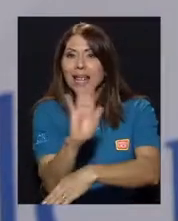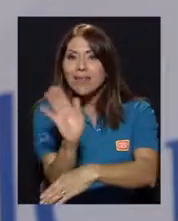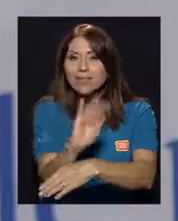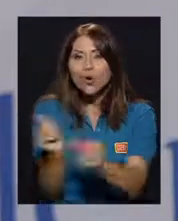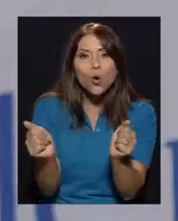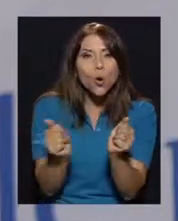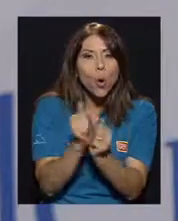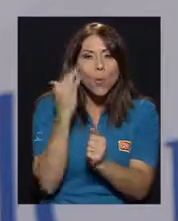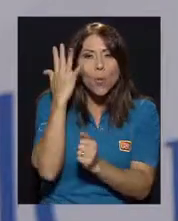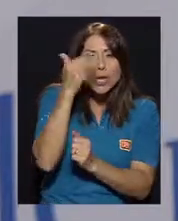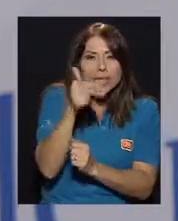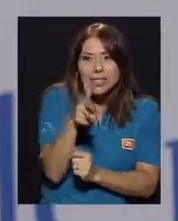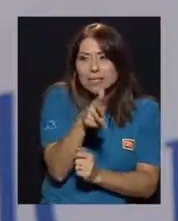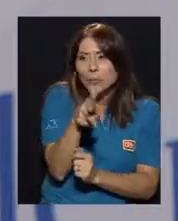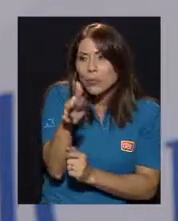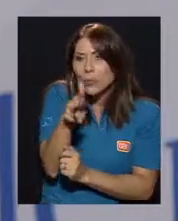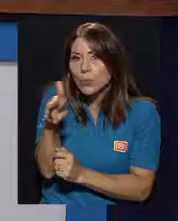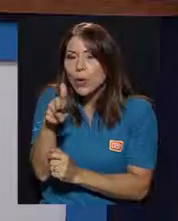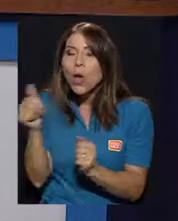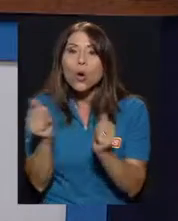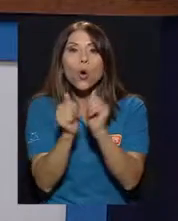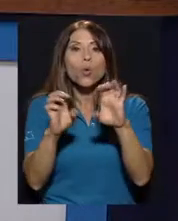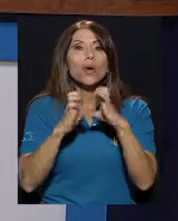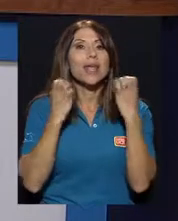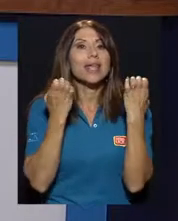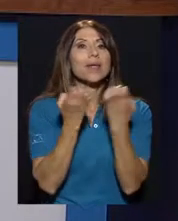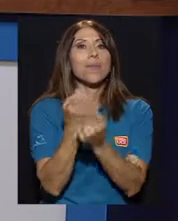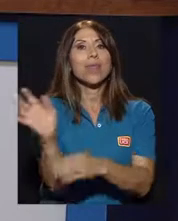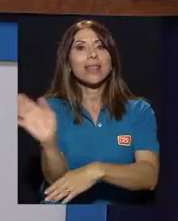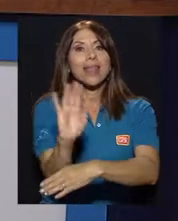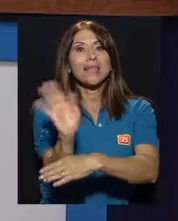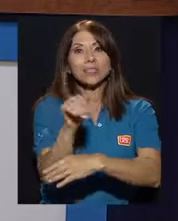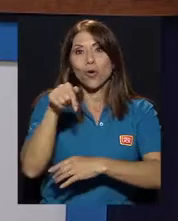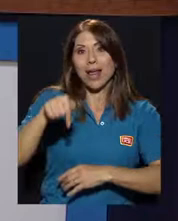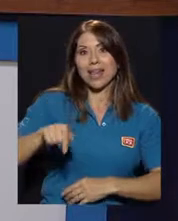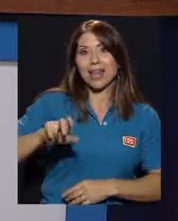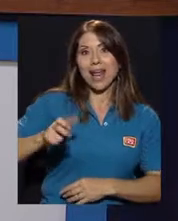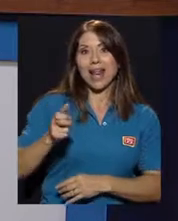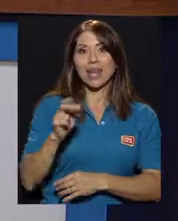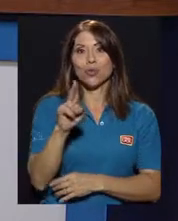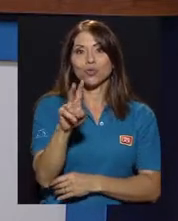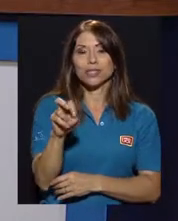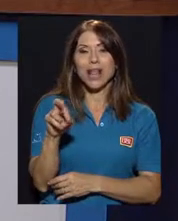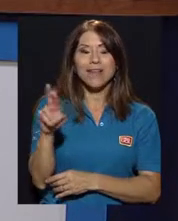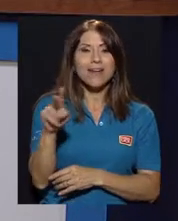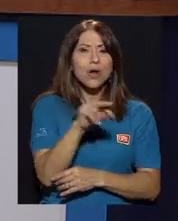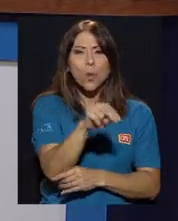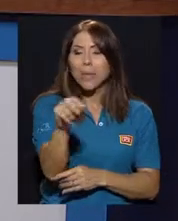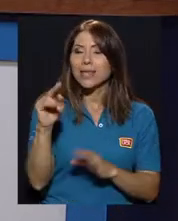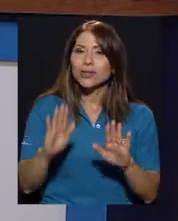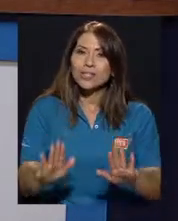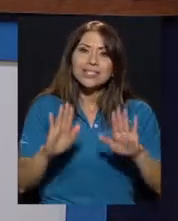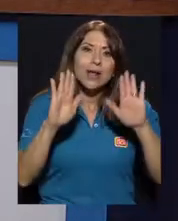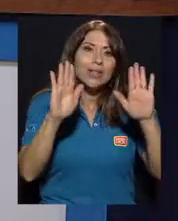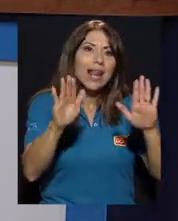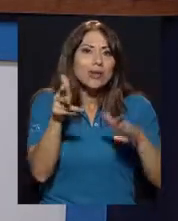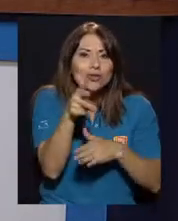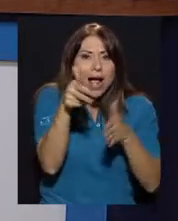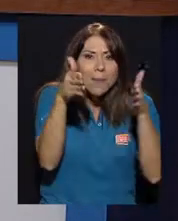imágenes con un equipo de televisión aquí en el canal un cr compañeros extraordinarios camarógrafos willy